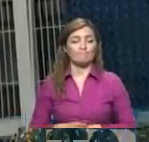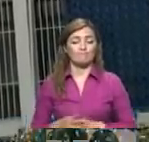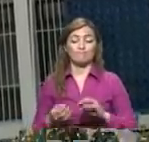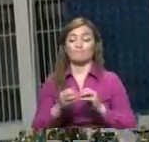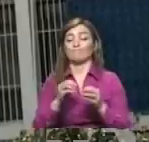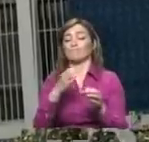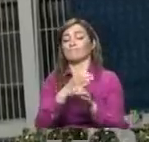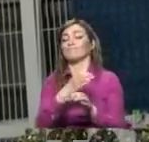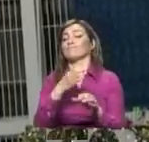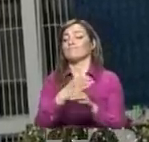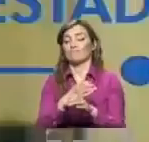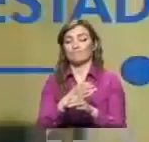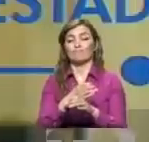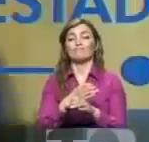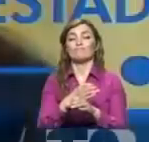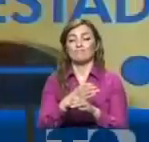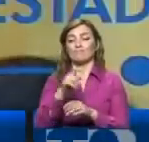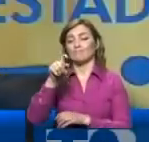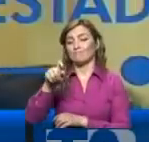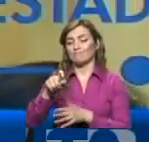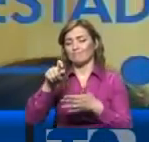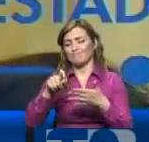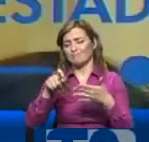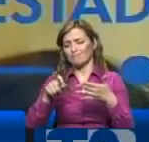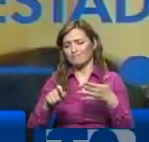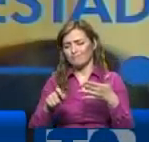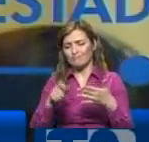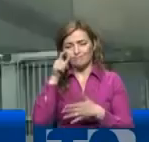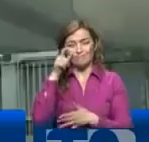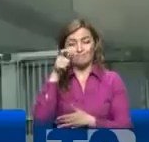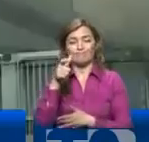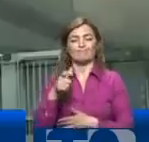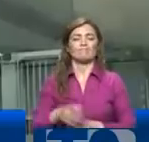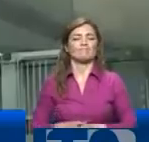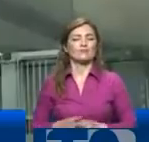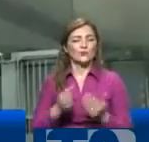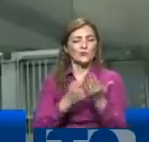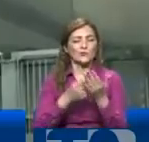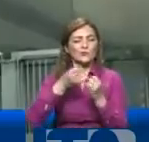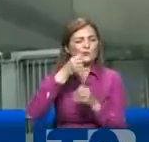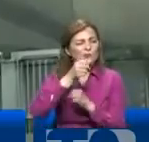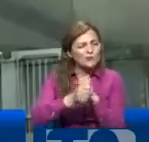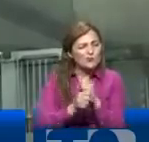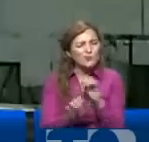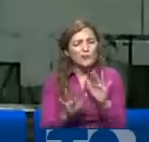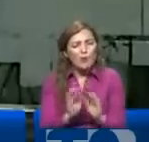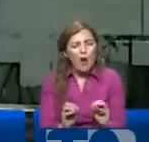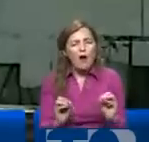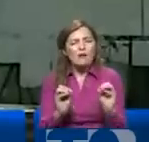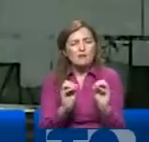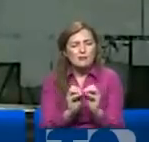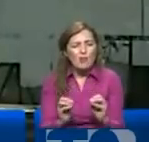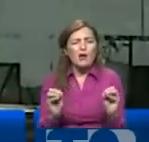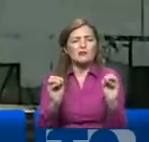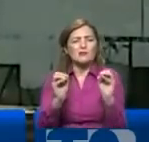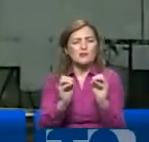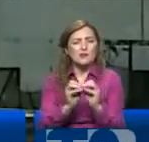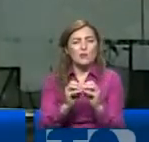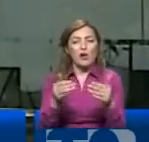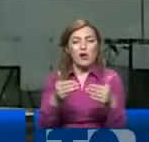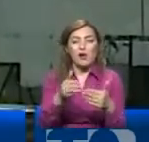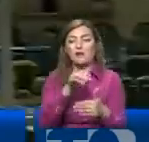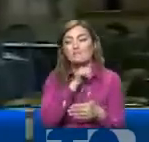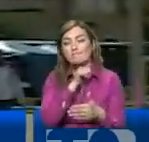está calculado también en base a las necesidades reales de la Fiscalía, que en los últimos años incrementaron a consecuencia de los